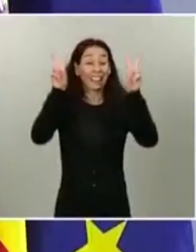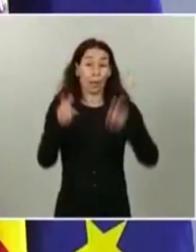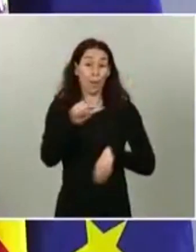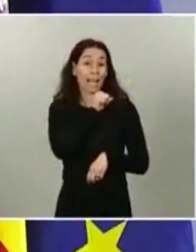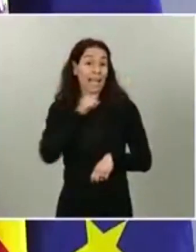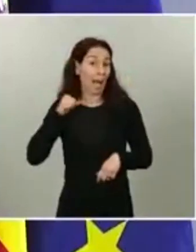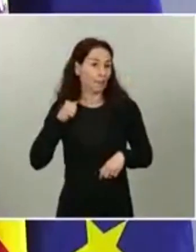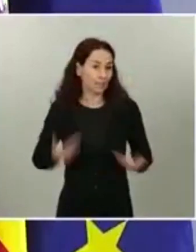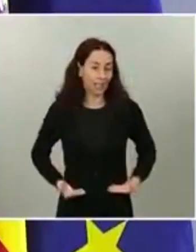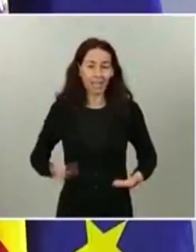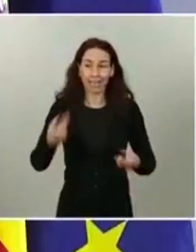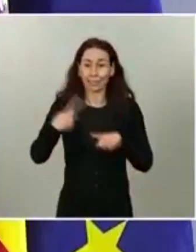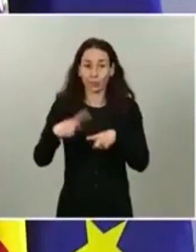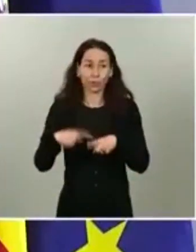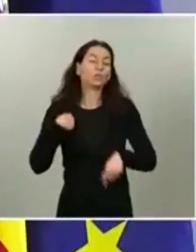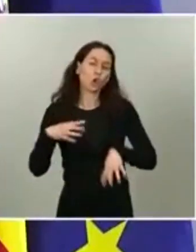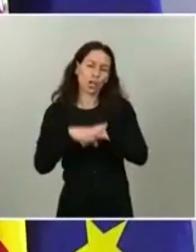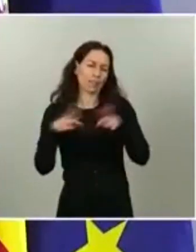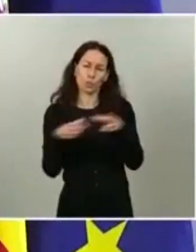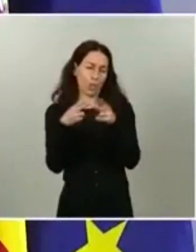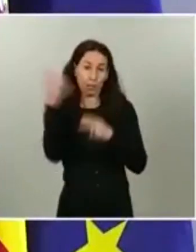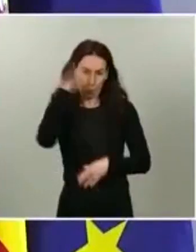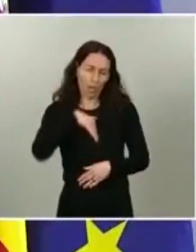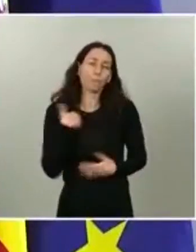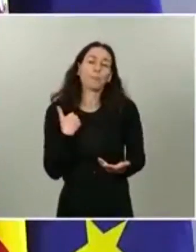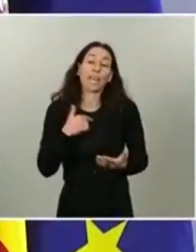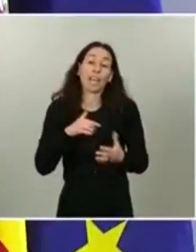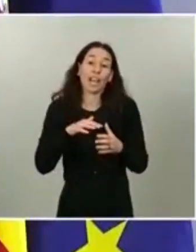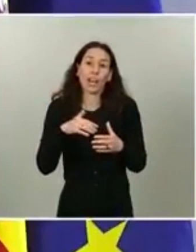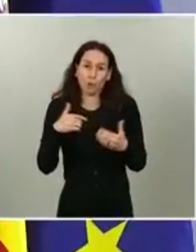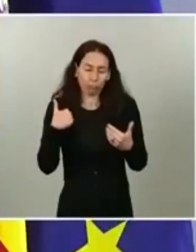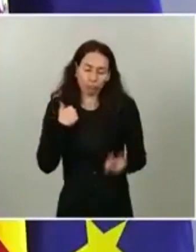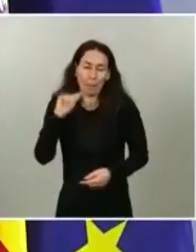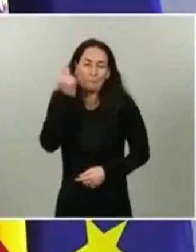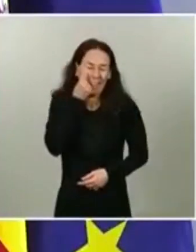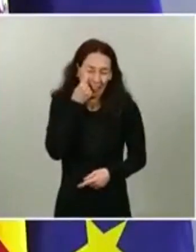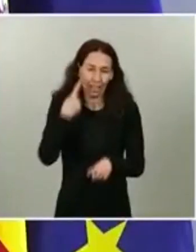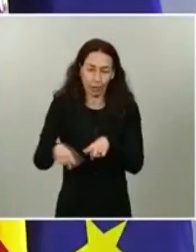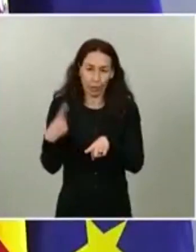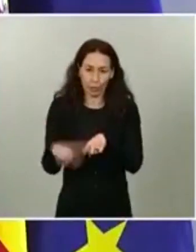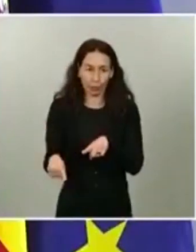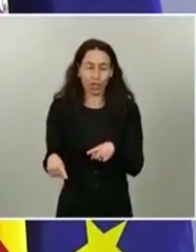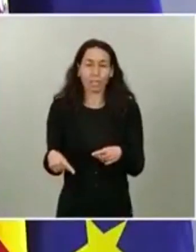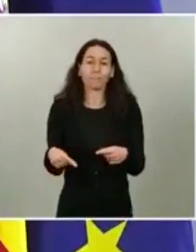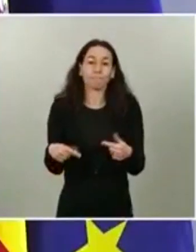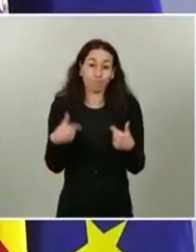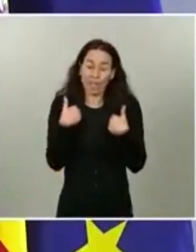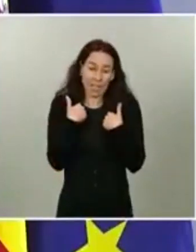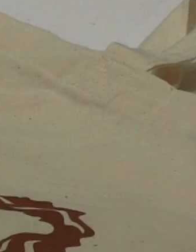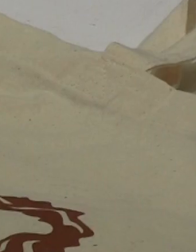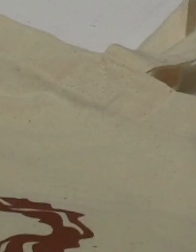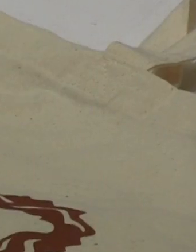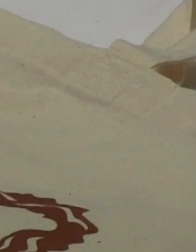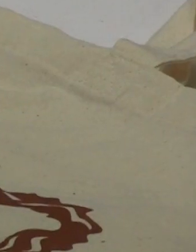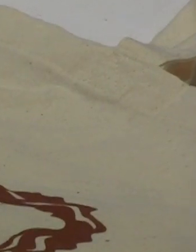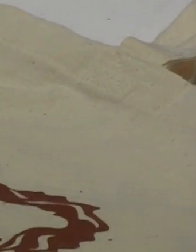comparecencias y buenas y malas noticias han convertido a fernando simón en uno de los personajes públicos más conocidos del momento una